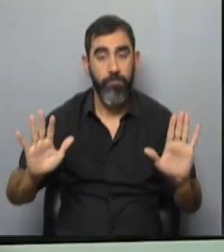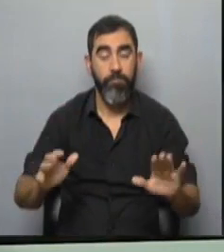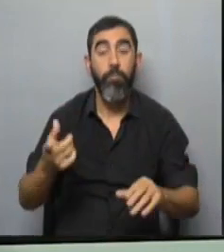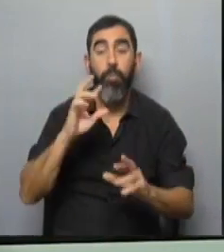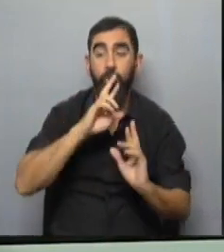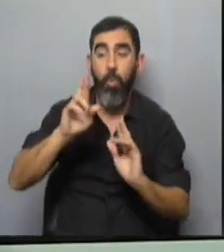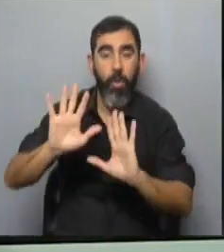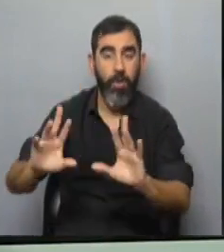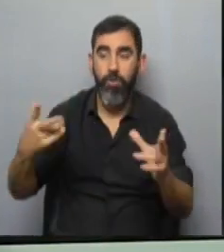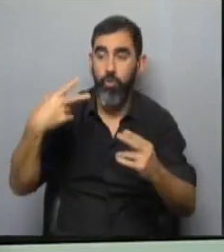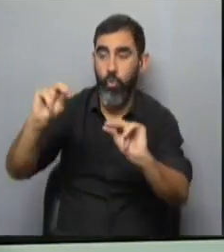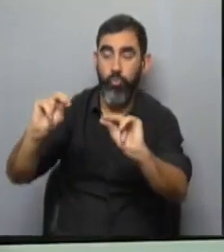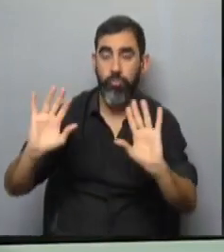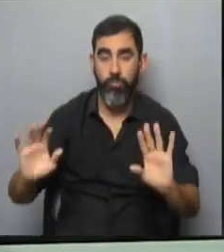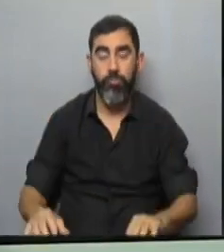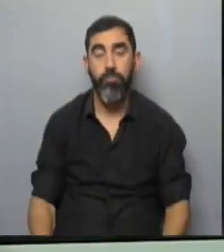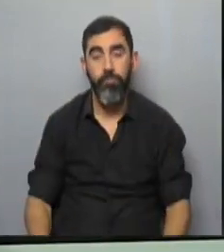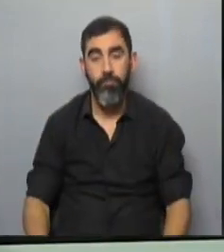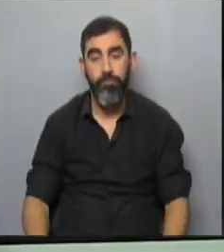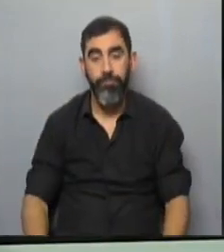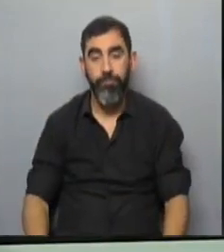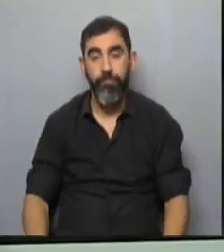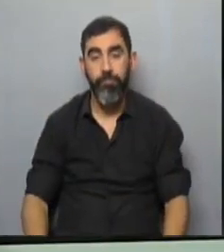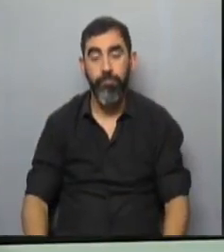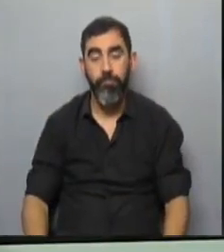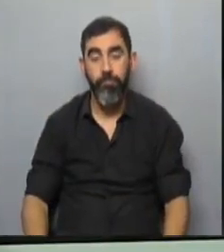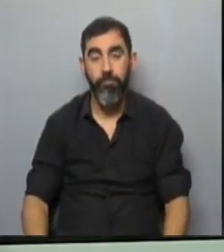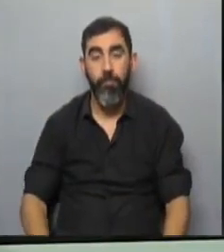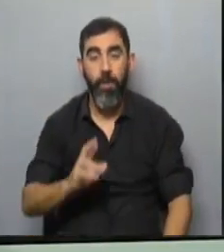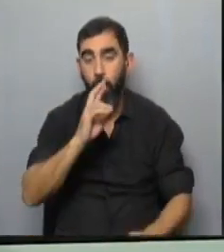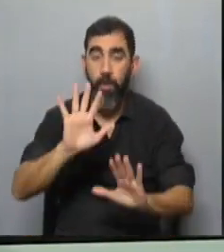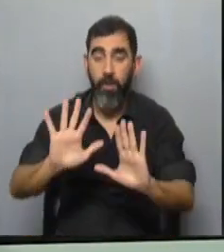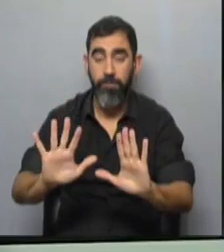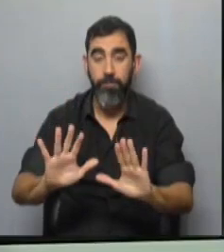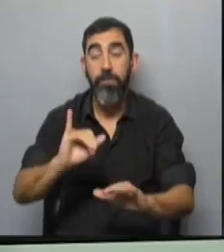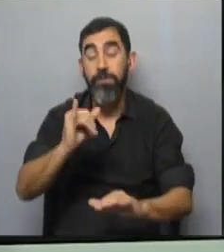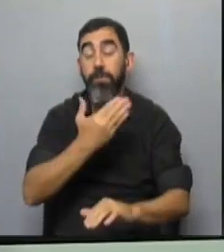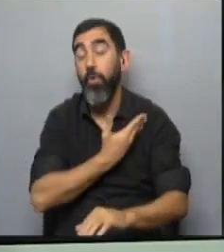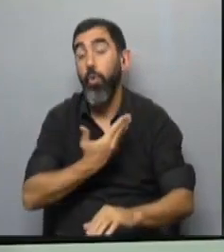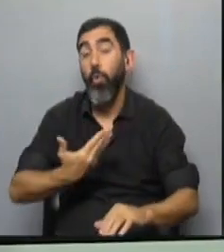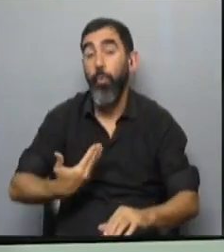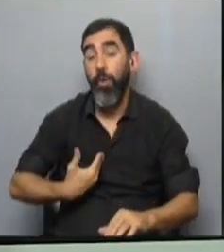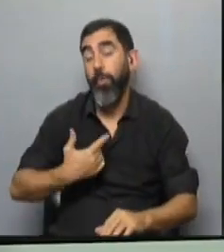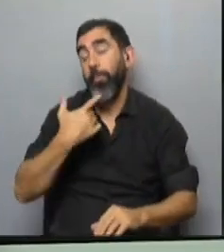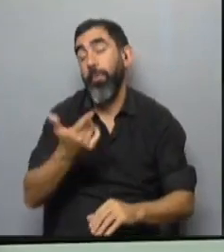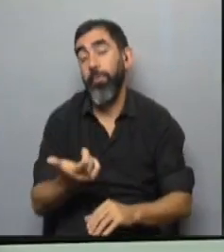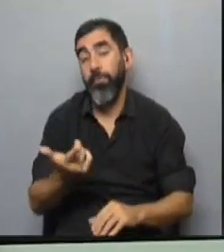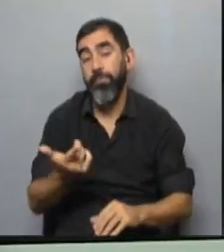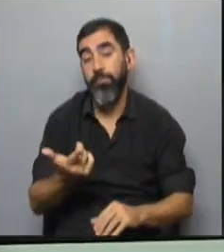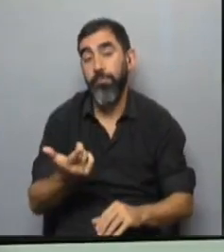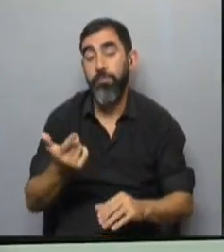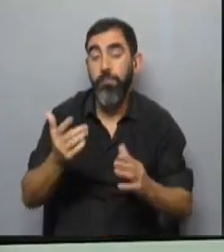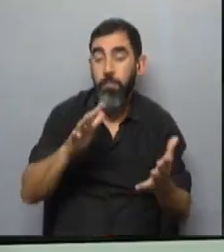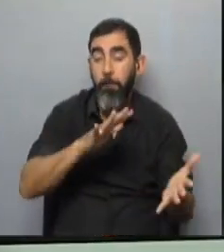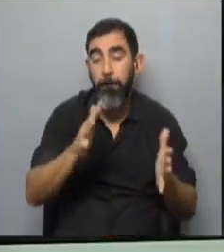respuesta ha sido clara en los medios y ahora es así, es la respuesta que daremos. Si el gobierno pone sobre la mesa algo